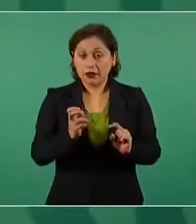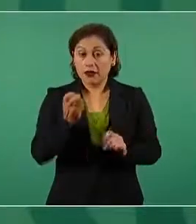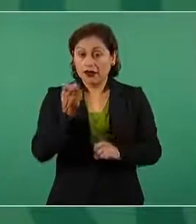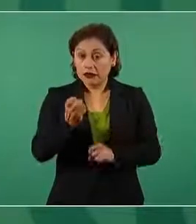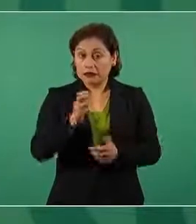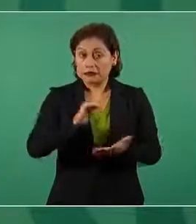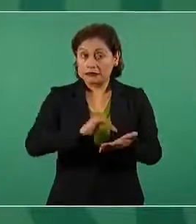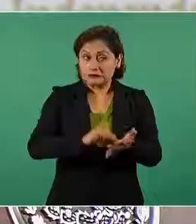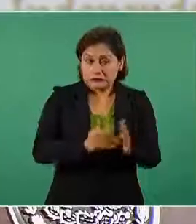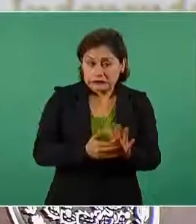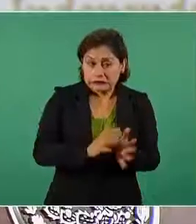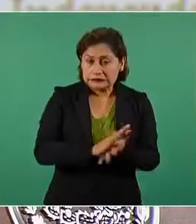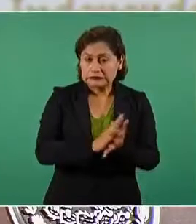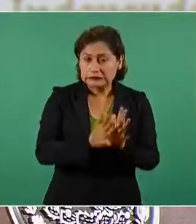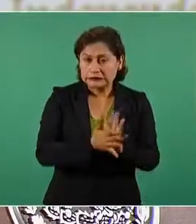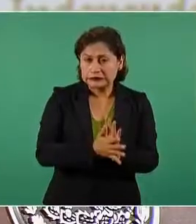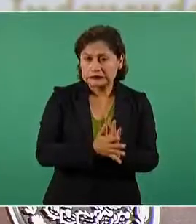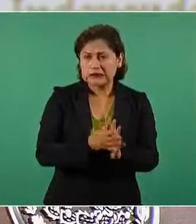El Poder Judicial